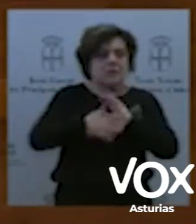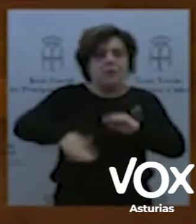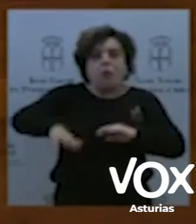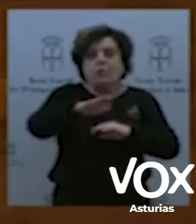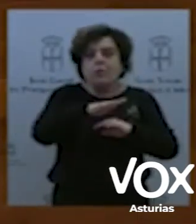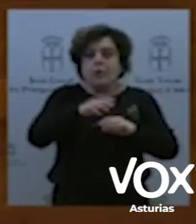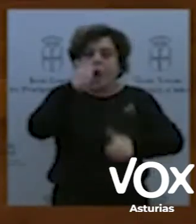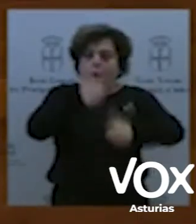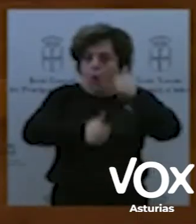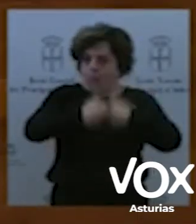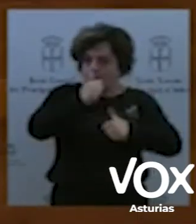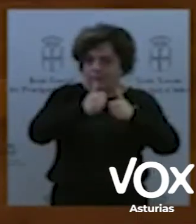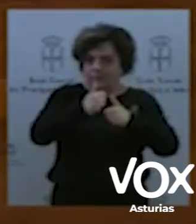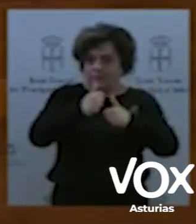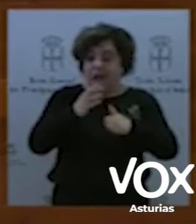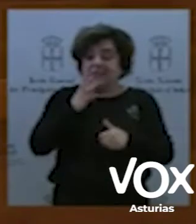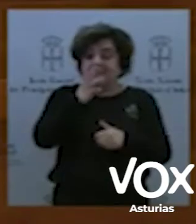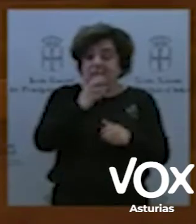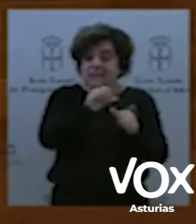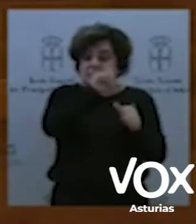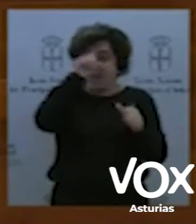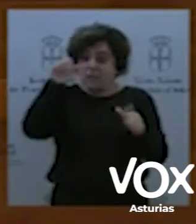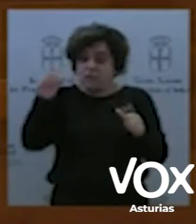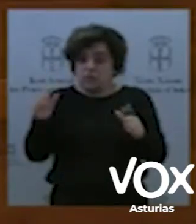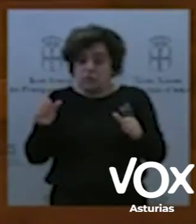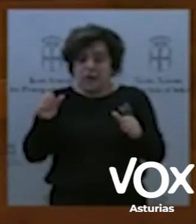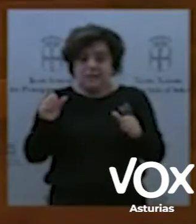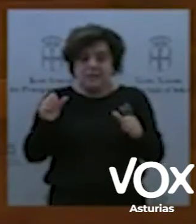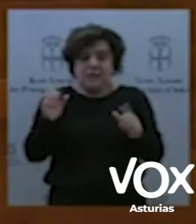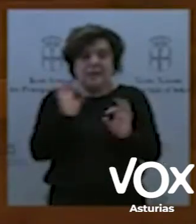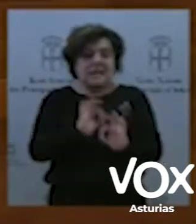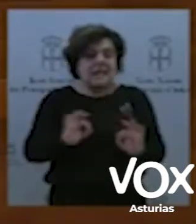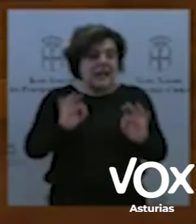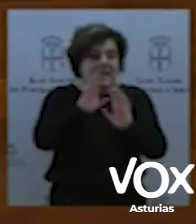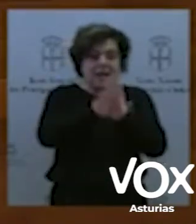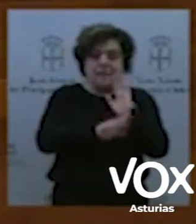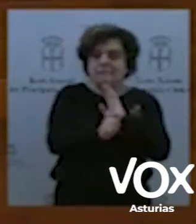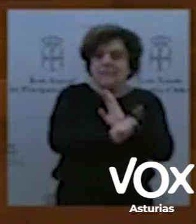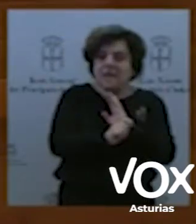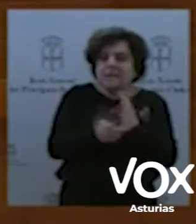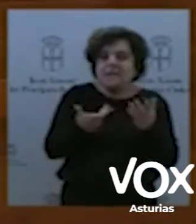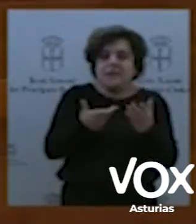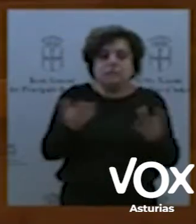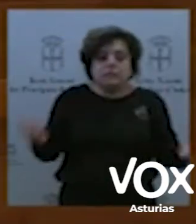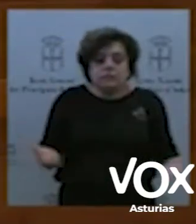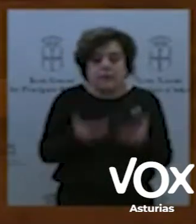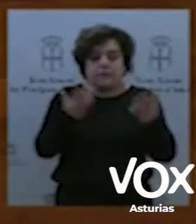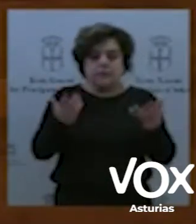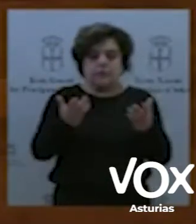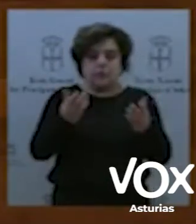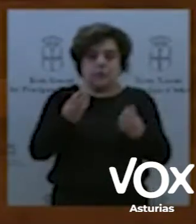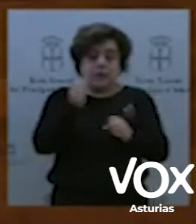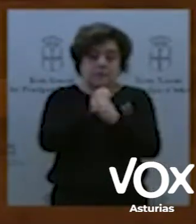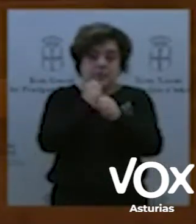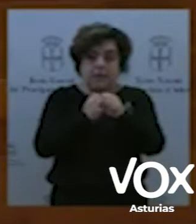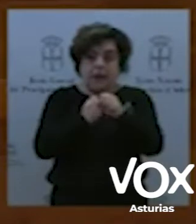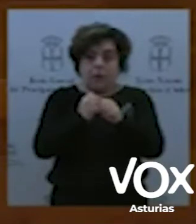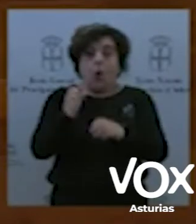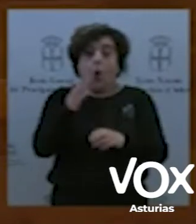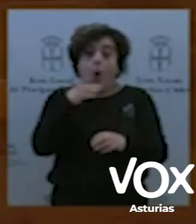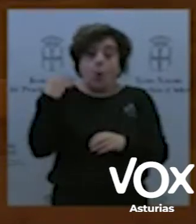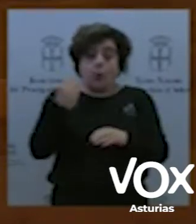sola medida, ni una, en favor de la creación de empleo juvenil. En 3 años, ni una sola medida en favor de la